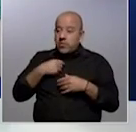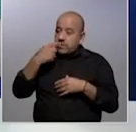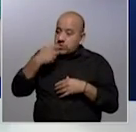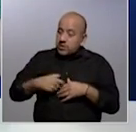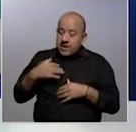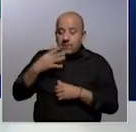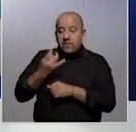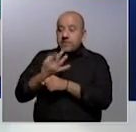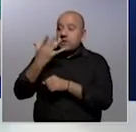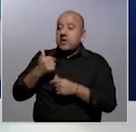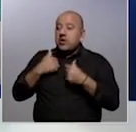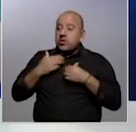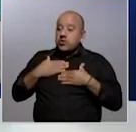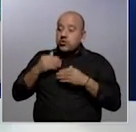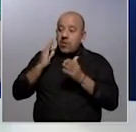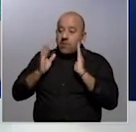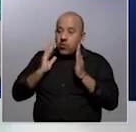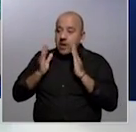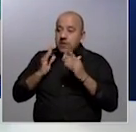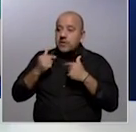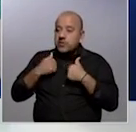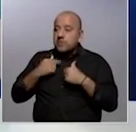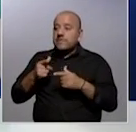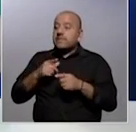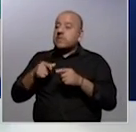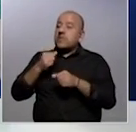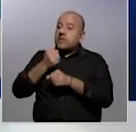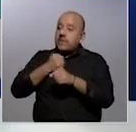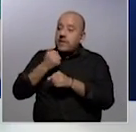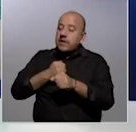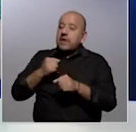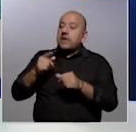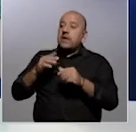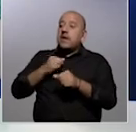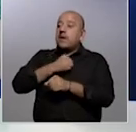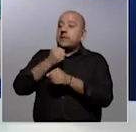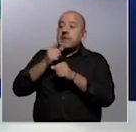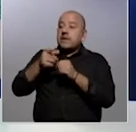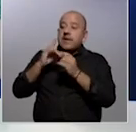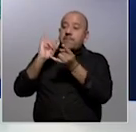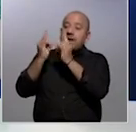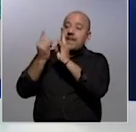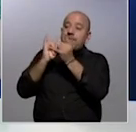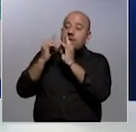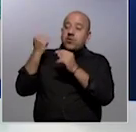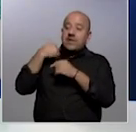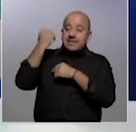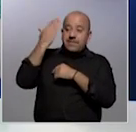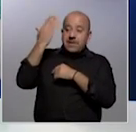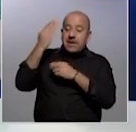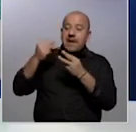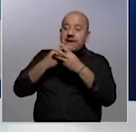profesional yo soy abogado de profesión ejerce la profesión hasta que el parlamento nacional la asamblea general